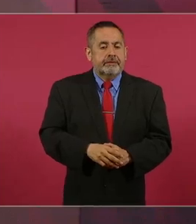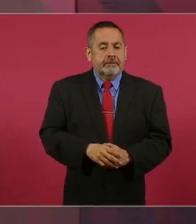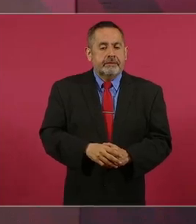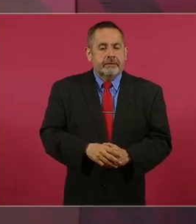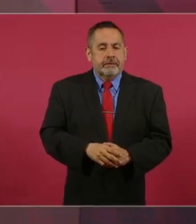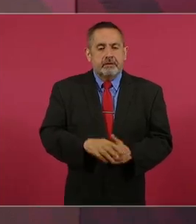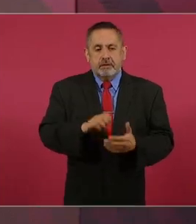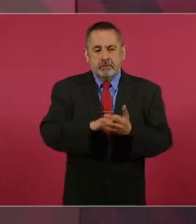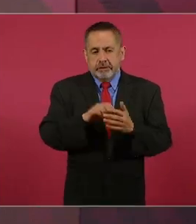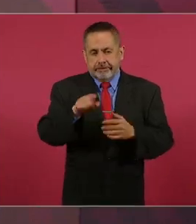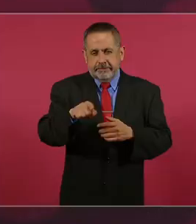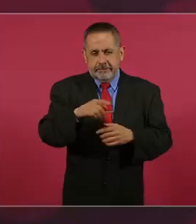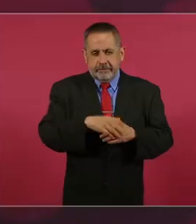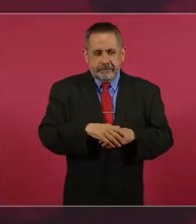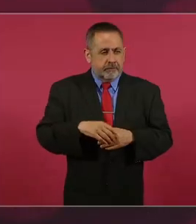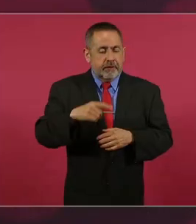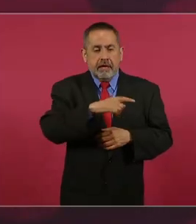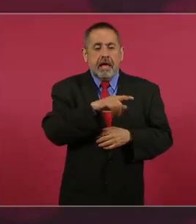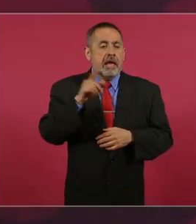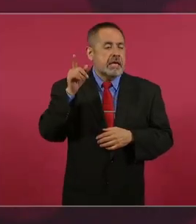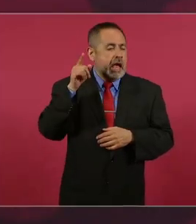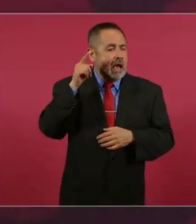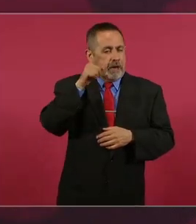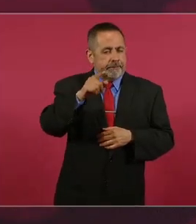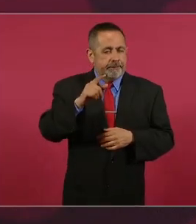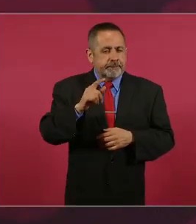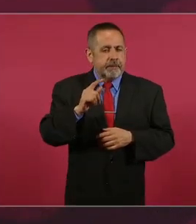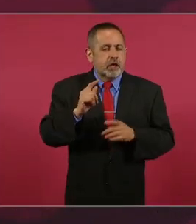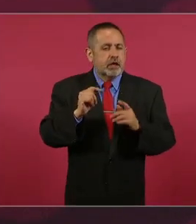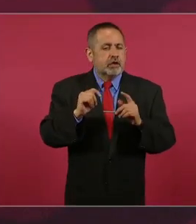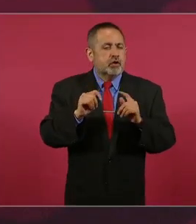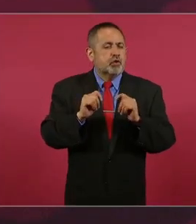un edificio en Tuxtla Gutiérrez,